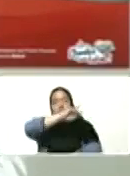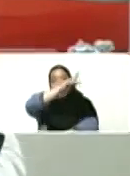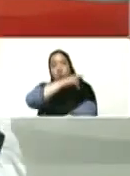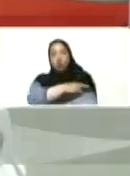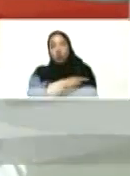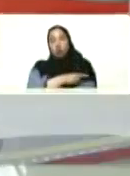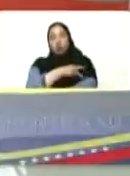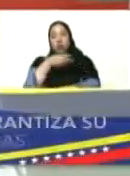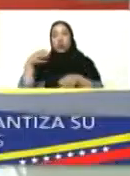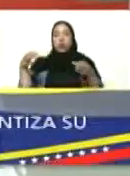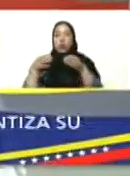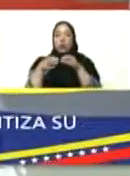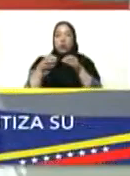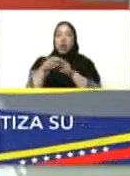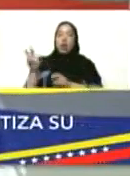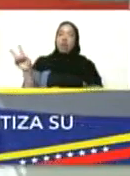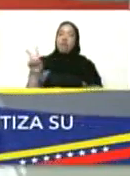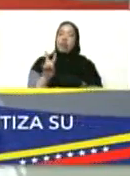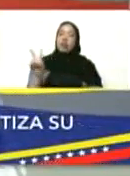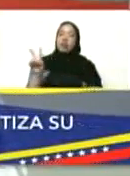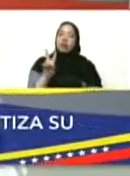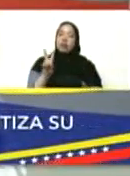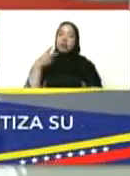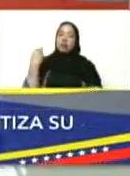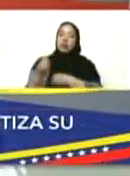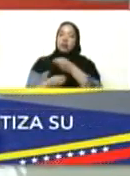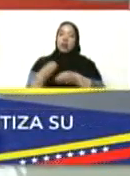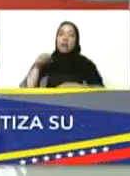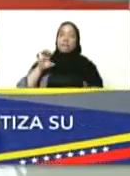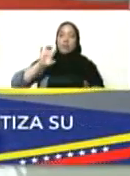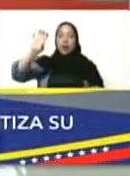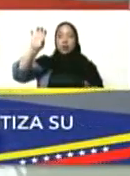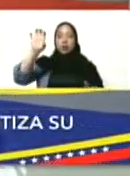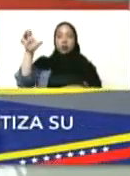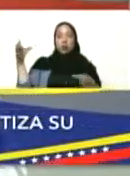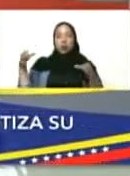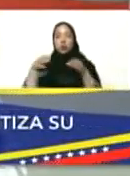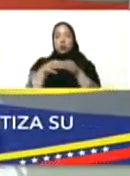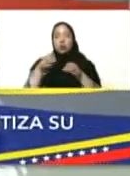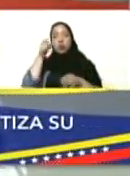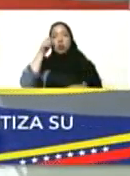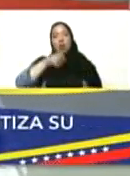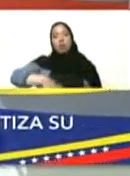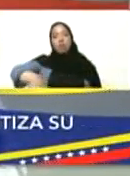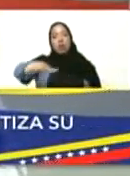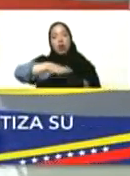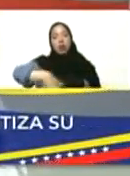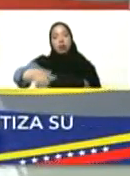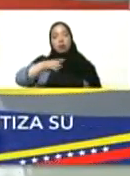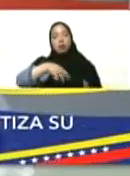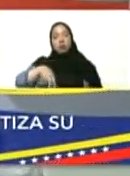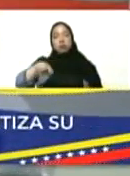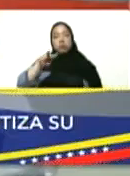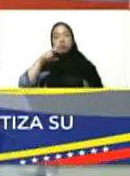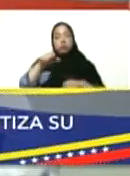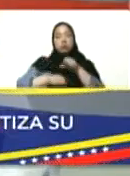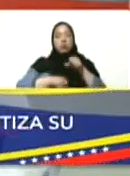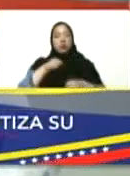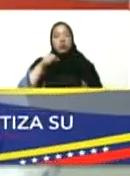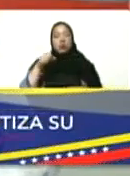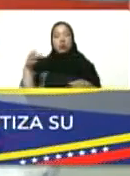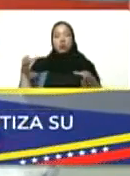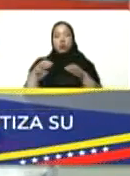el equipo de Venezuela, el equipo de la patria, el equipo del pueblo. Y con las bricomiles